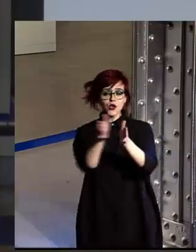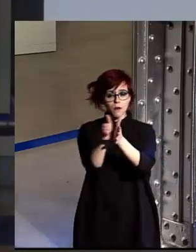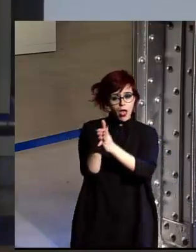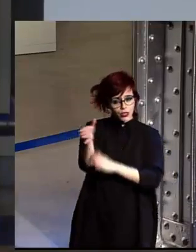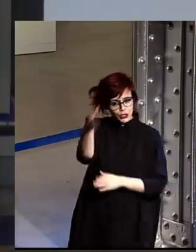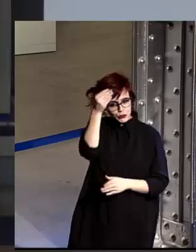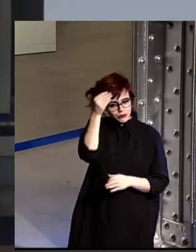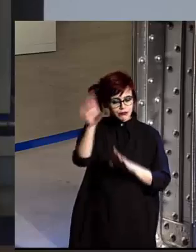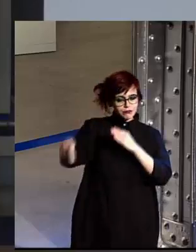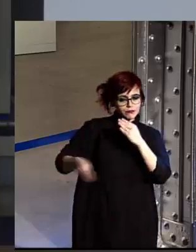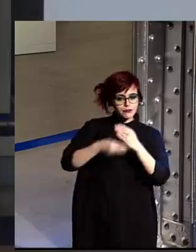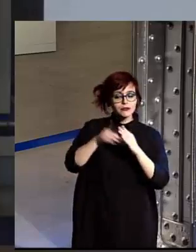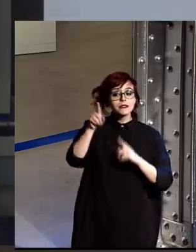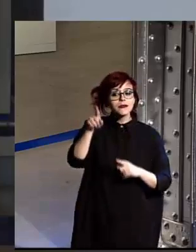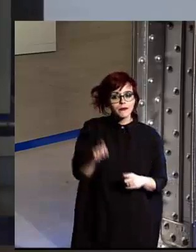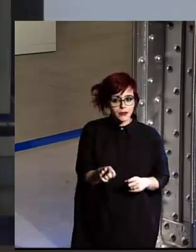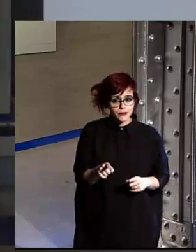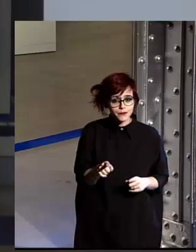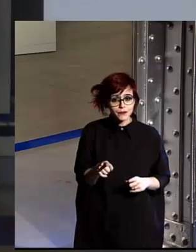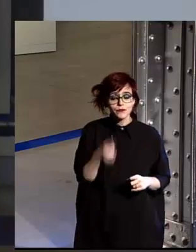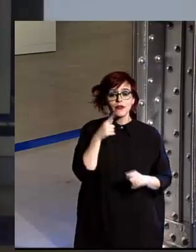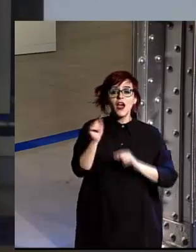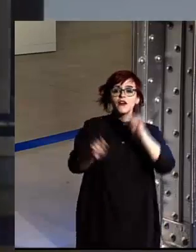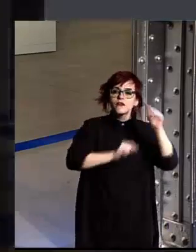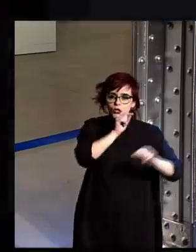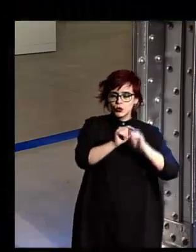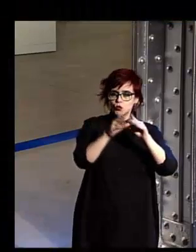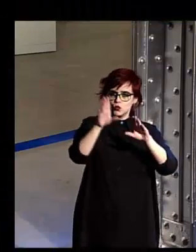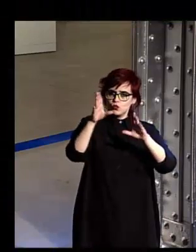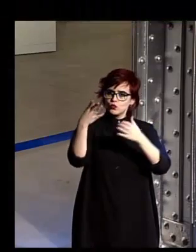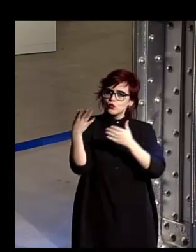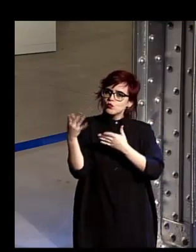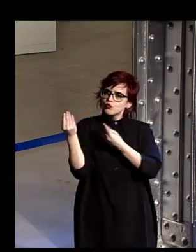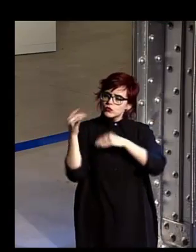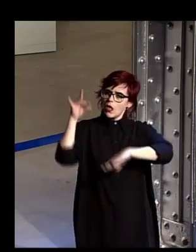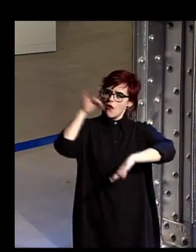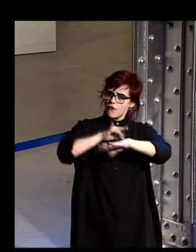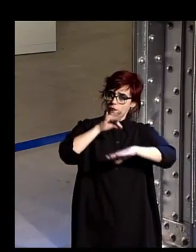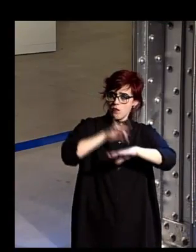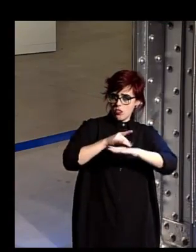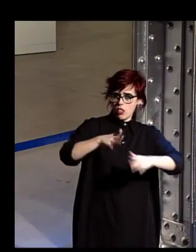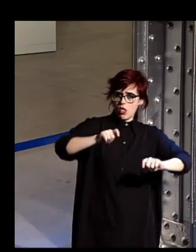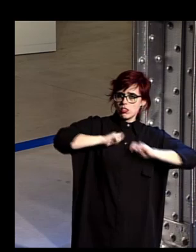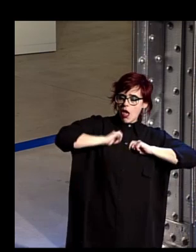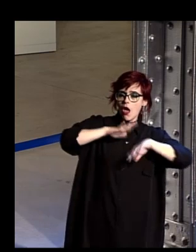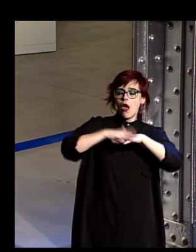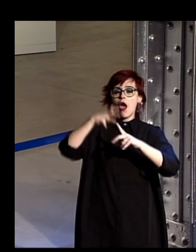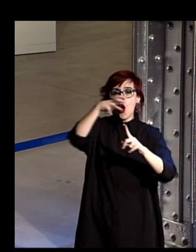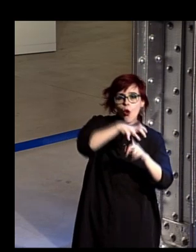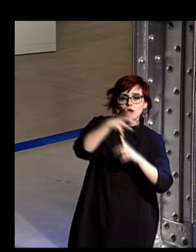anteriores. Sí, muchos virus son patógenos para nuestra especie, para otros animales, para plantas, para